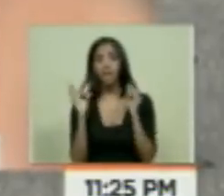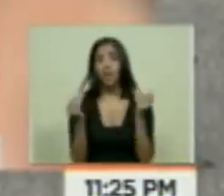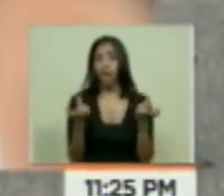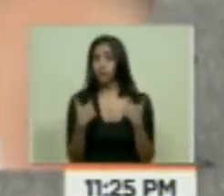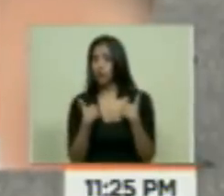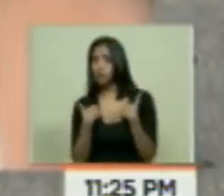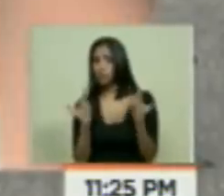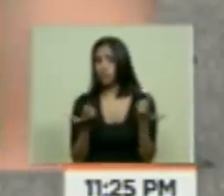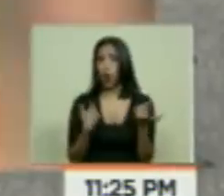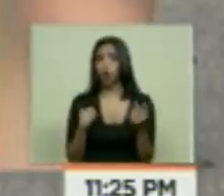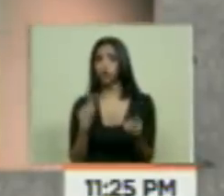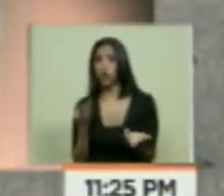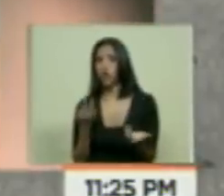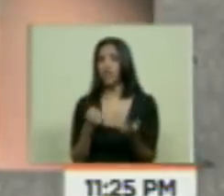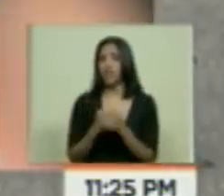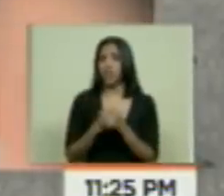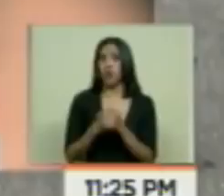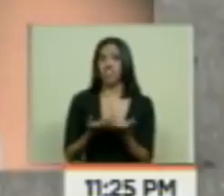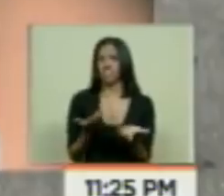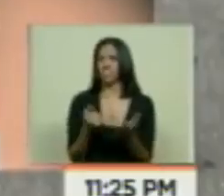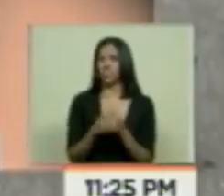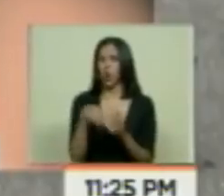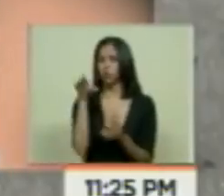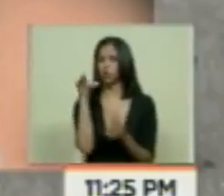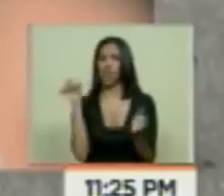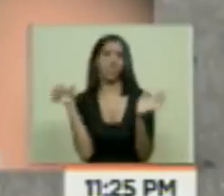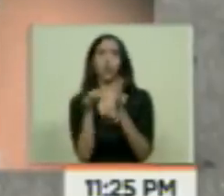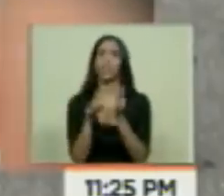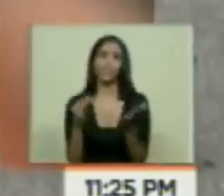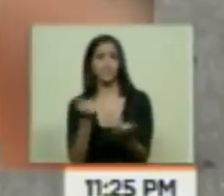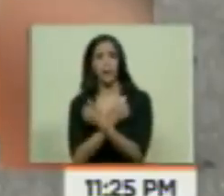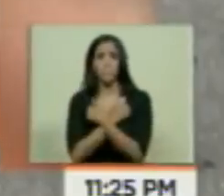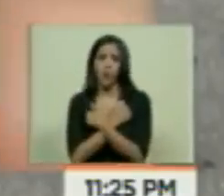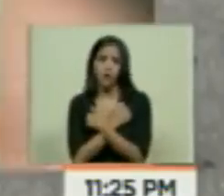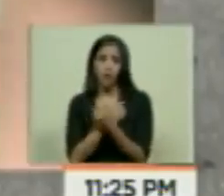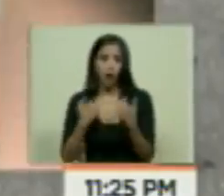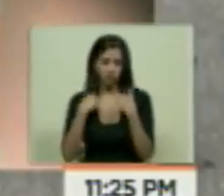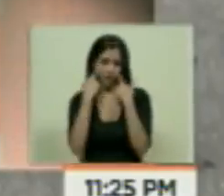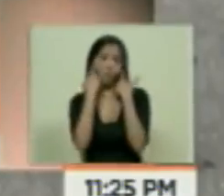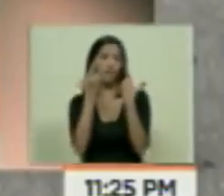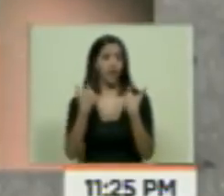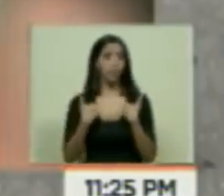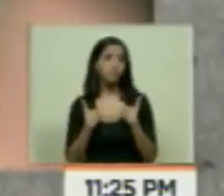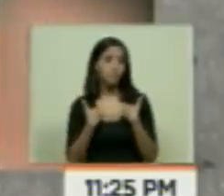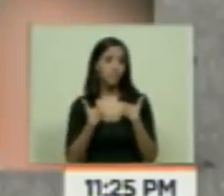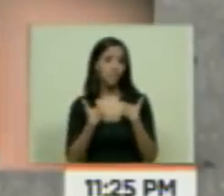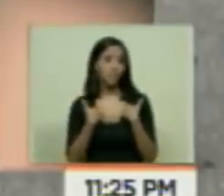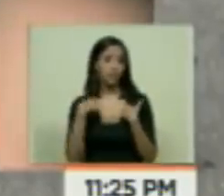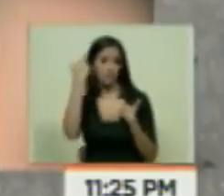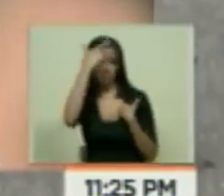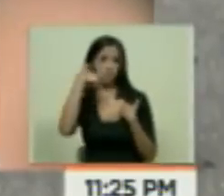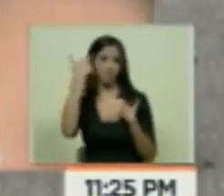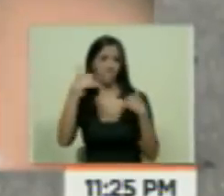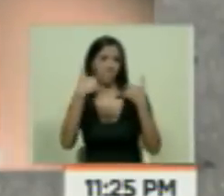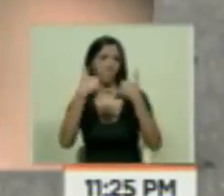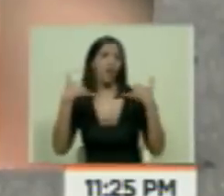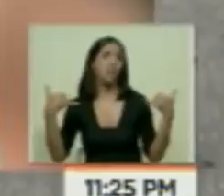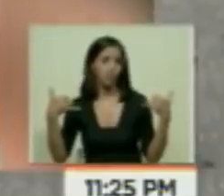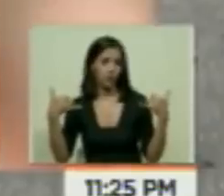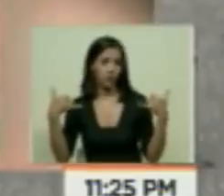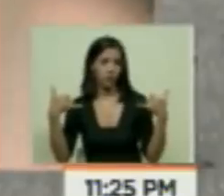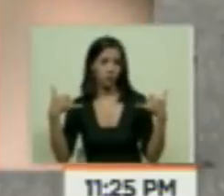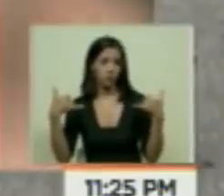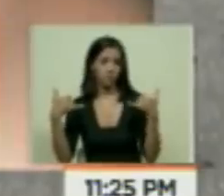soy enchufada. Yo me pregunto, ¿enchufada de dónde, mi amor? Ustedes me ven a mí pinta de cable,